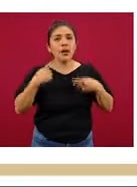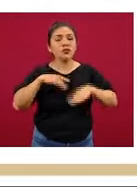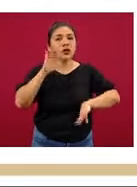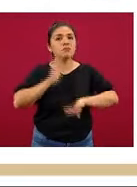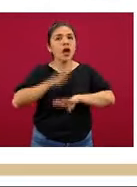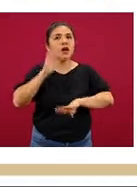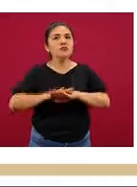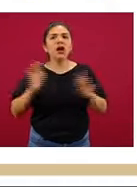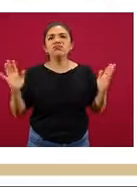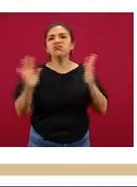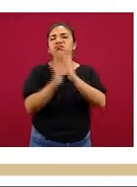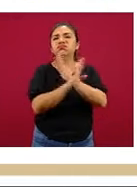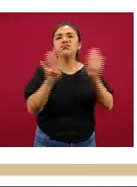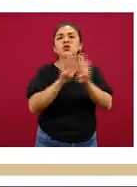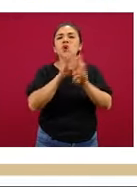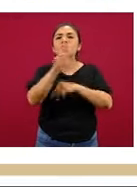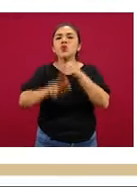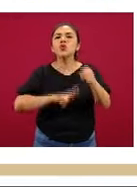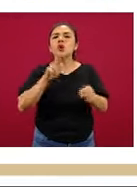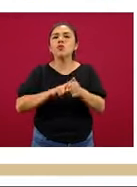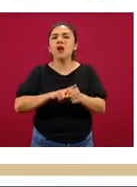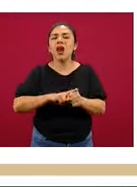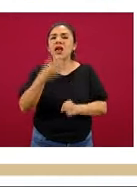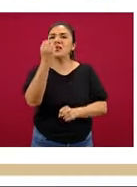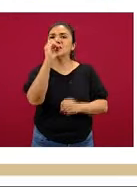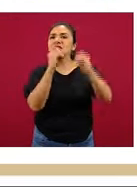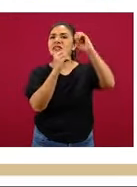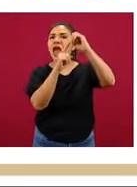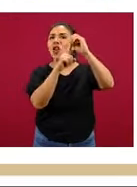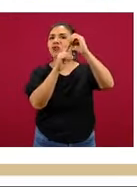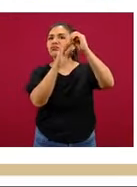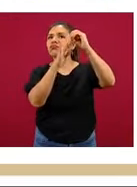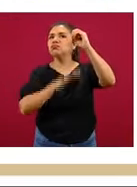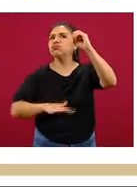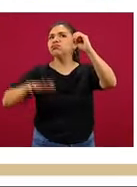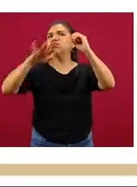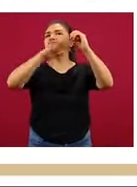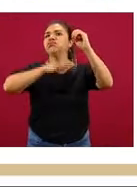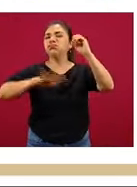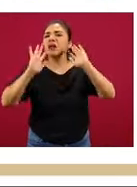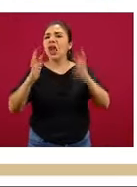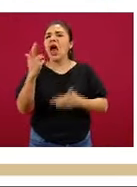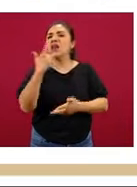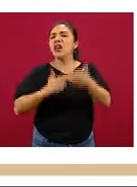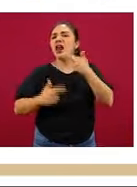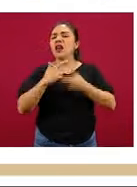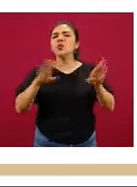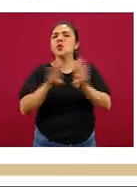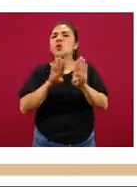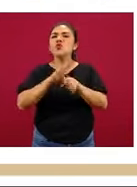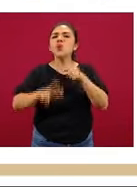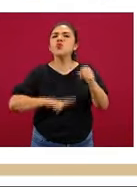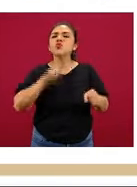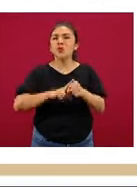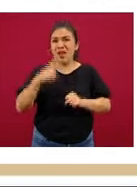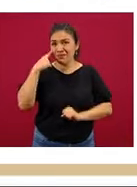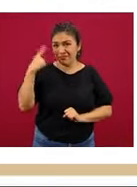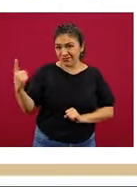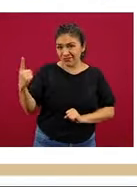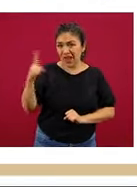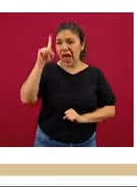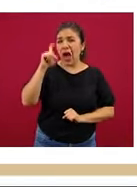la normalidad, al cero. Es decir, ya estamos regresando, particularmente en este estado, en esta gráfica del